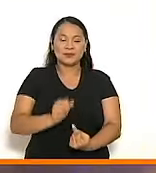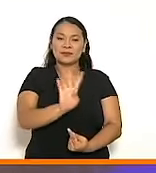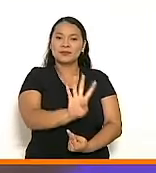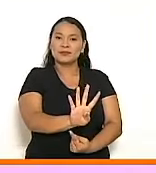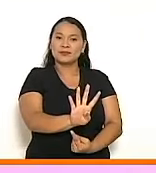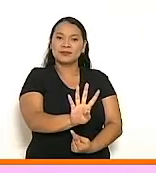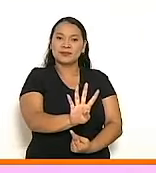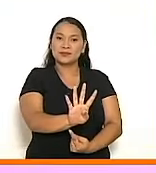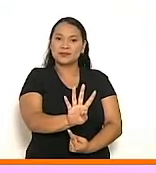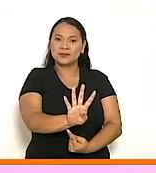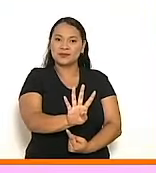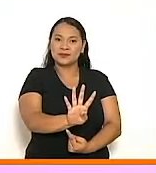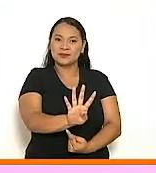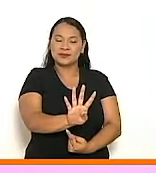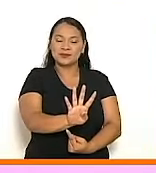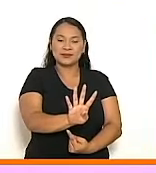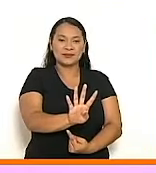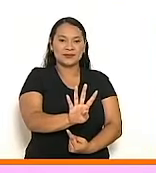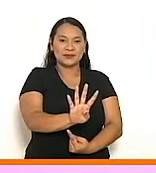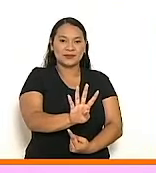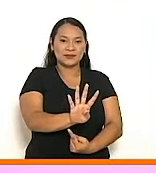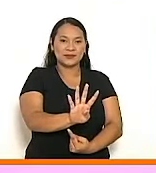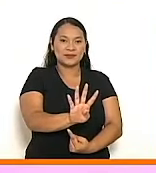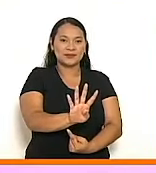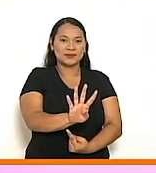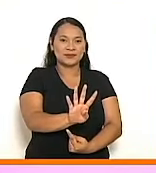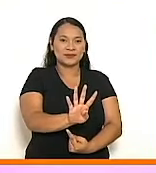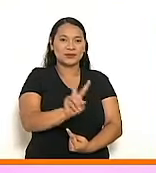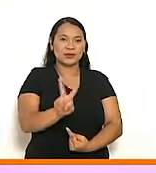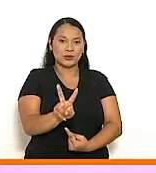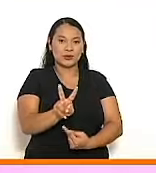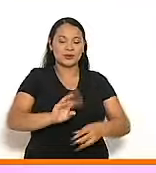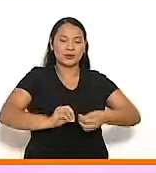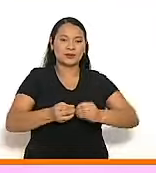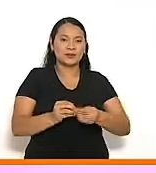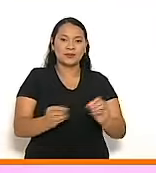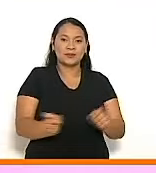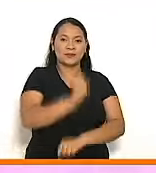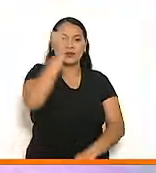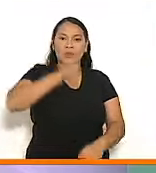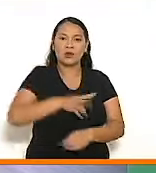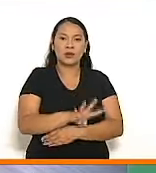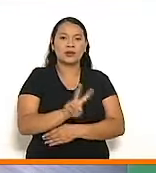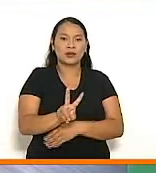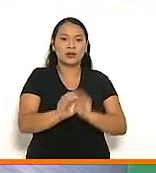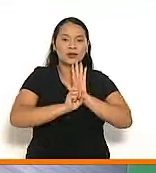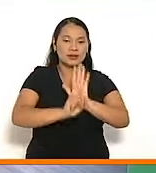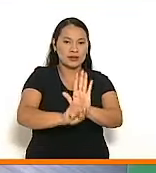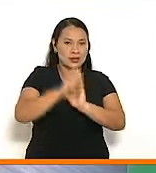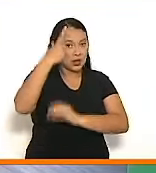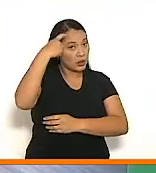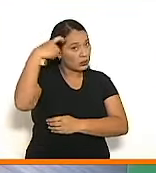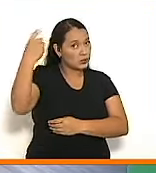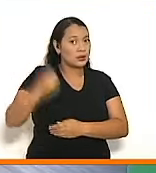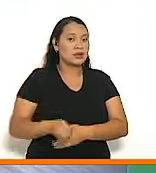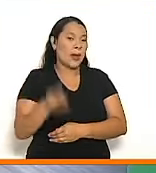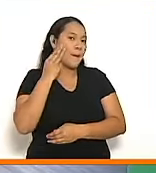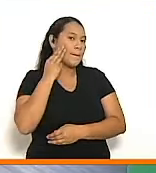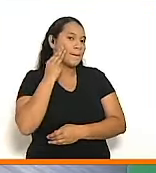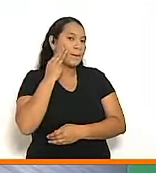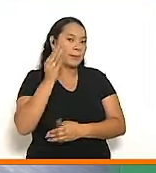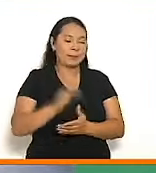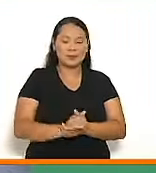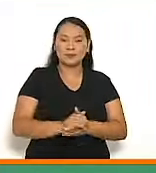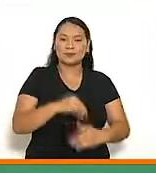jugador de la línea del 4, daremos a conocer su segundo dígito. Este es el 2, número ganador 42 con su símbolo de sueños madre. Y si eres jugador